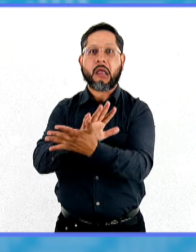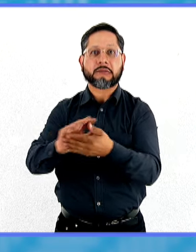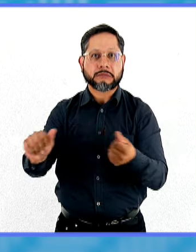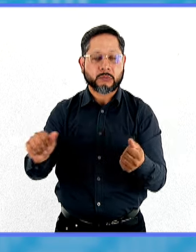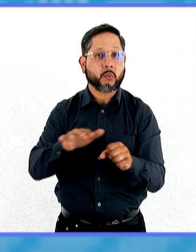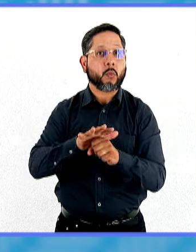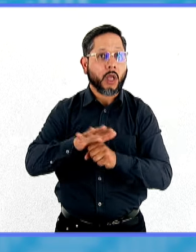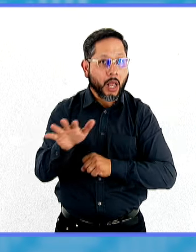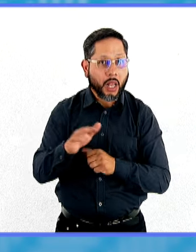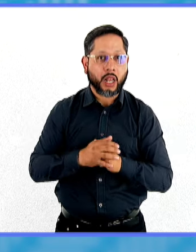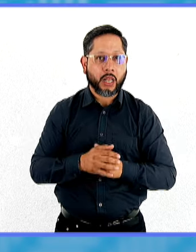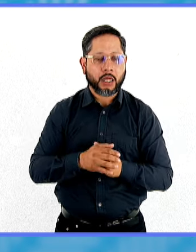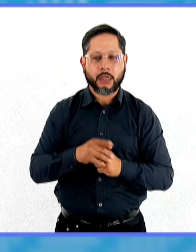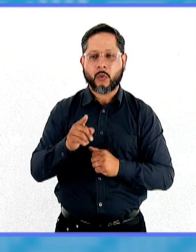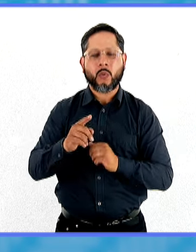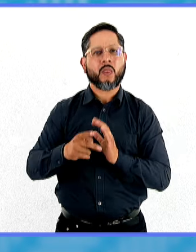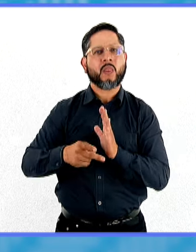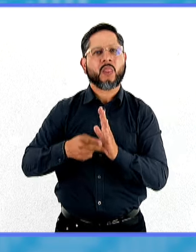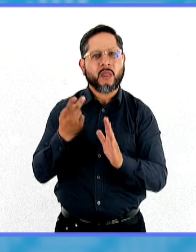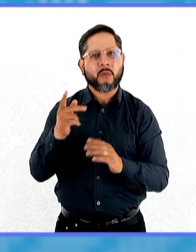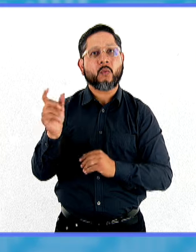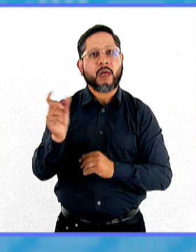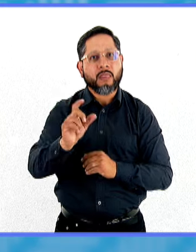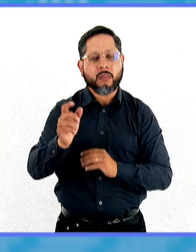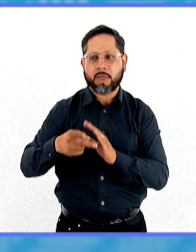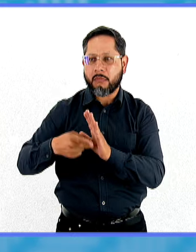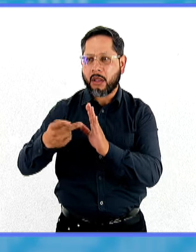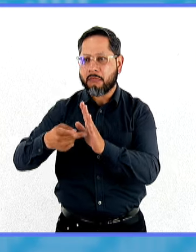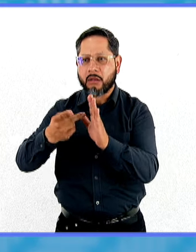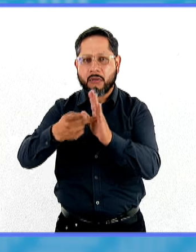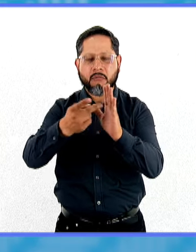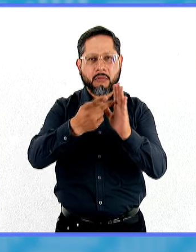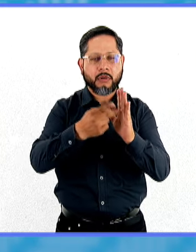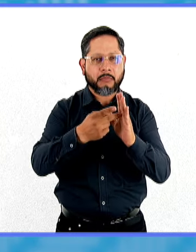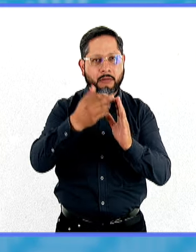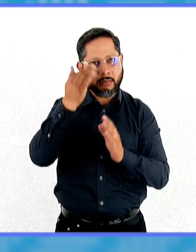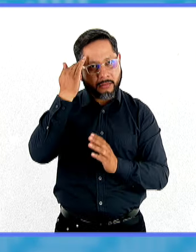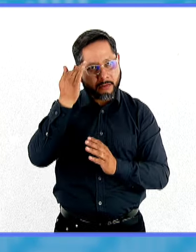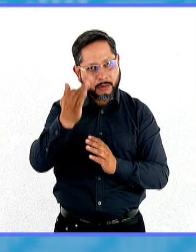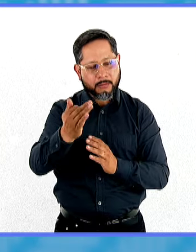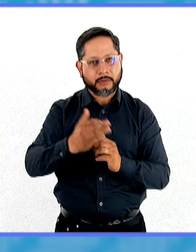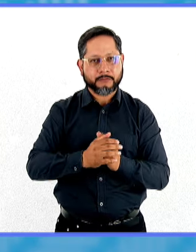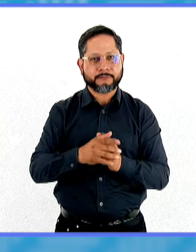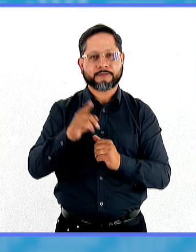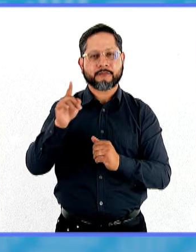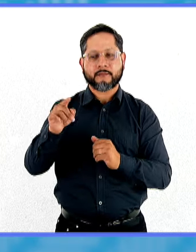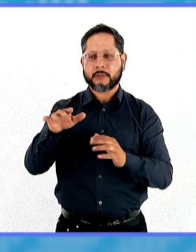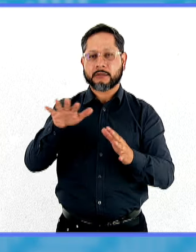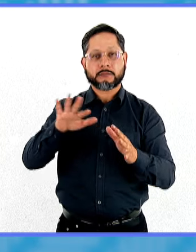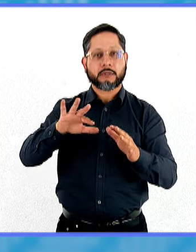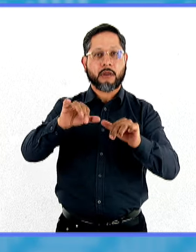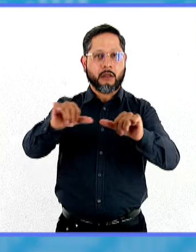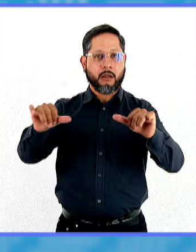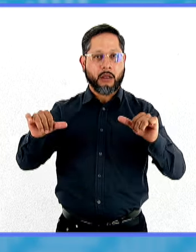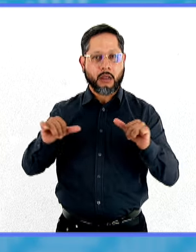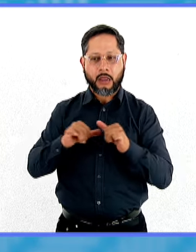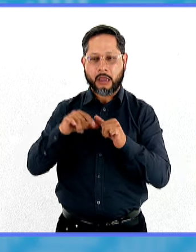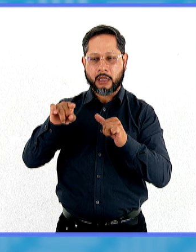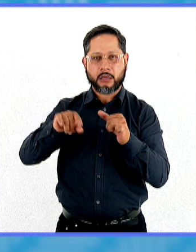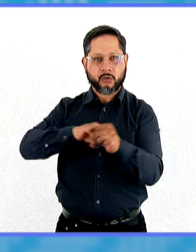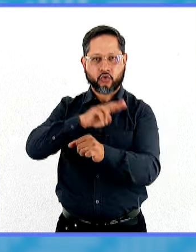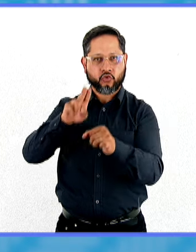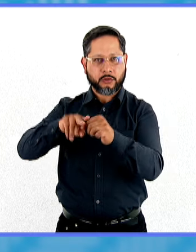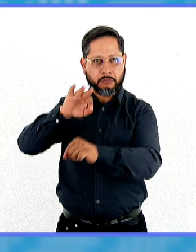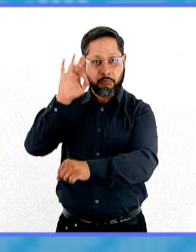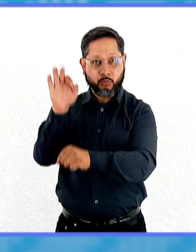eh la recurrencia de de estos eventos algunas que pueden algunos puntos pueden estar en áreas naturales protegidas eso